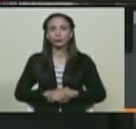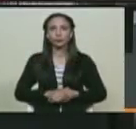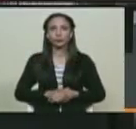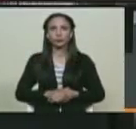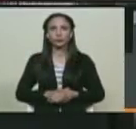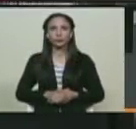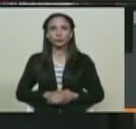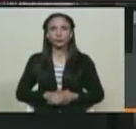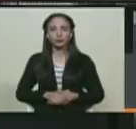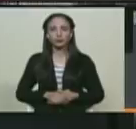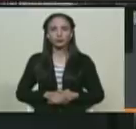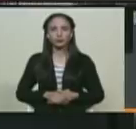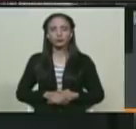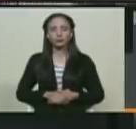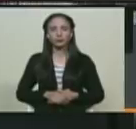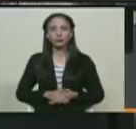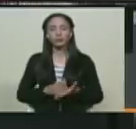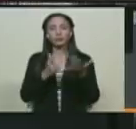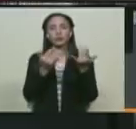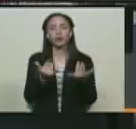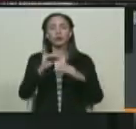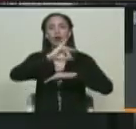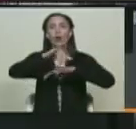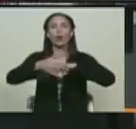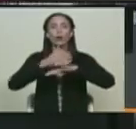Jorge Rodríguez. Toma nota, Jorge Rodríguez.